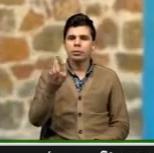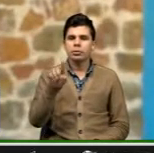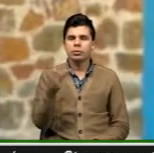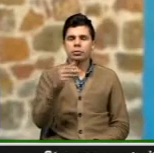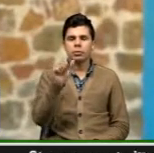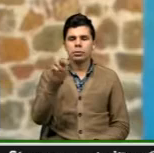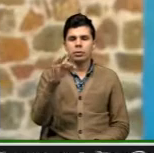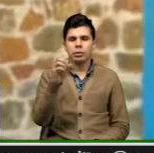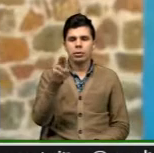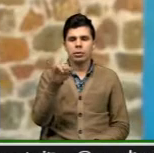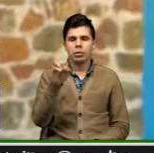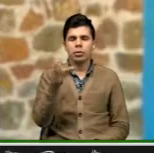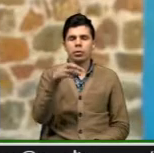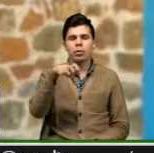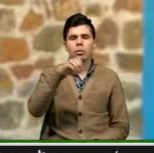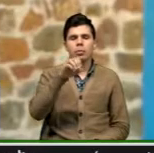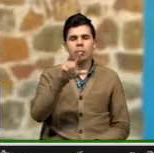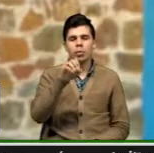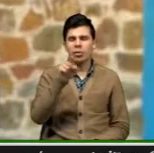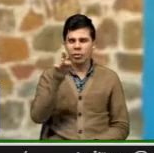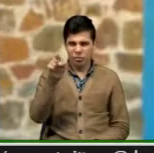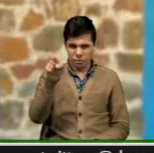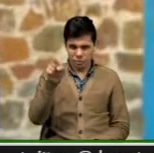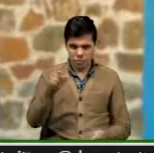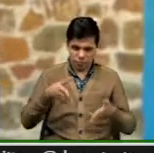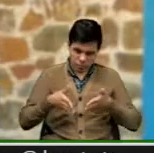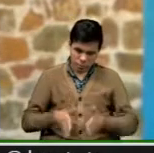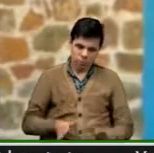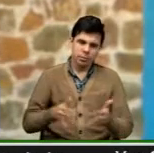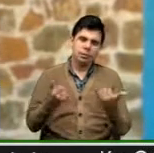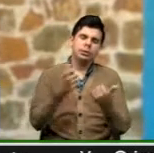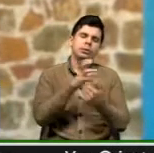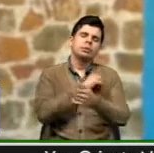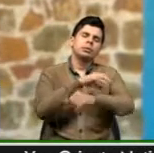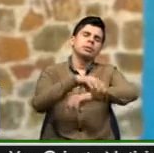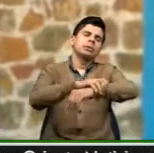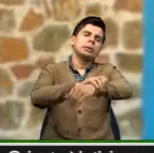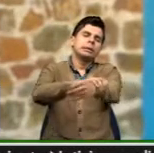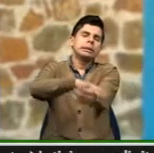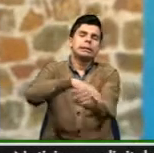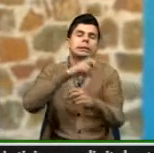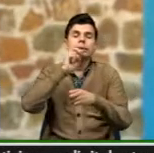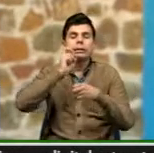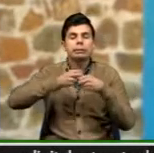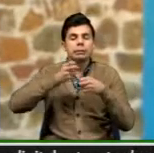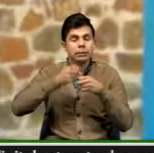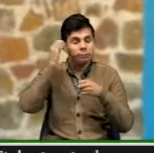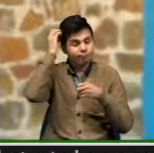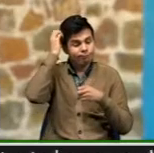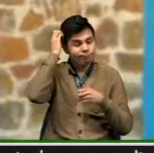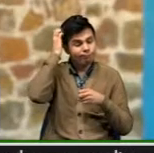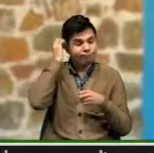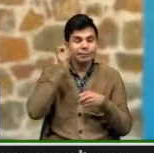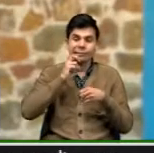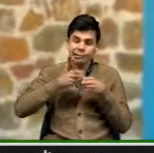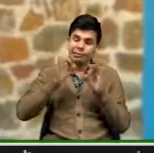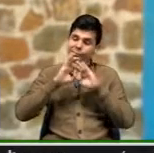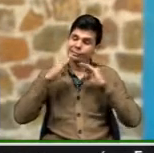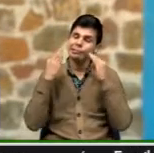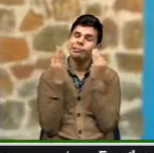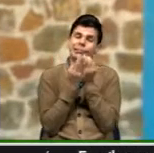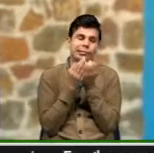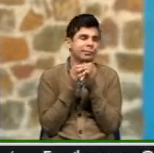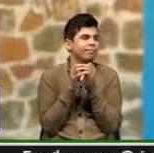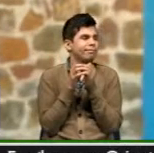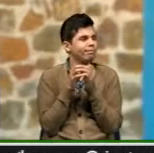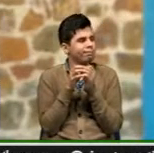26 años en un informado oriundo de esta tierra que hoy lo llora a él convertirse en una de las 16 víctimas del siniestro aéreo en urabá pues sus